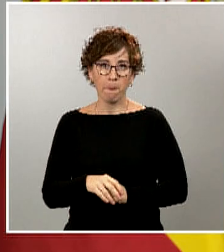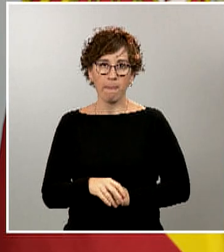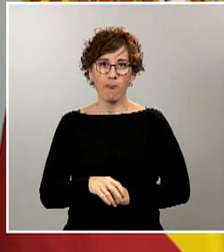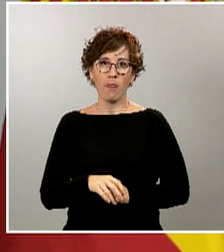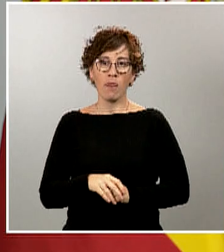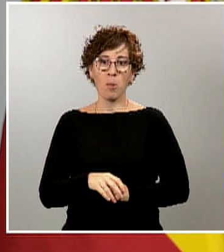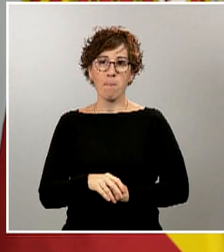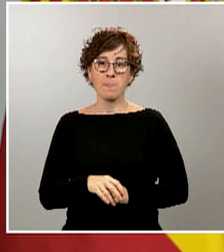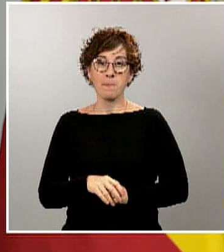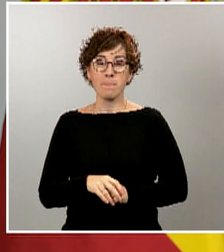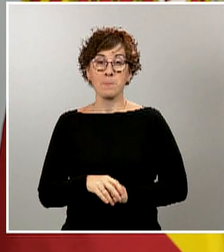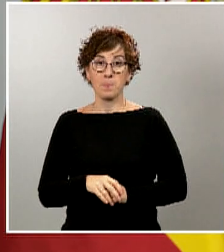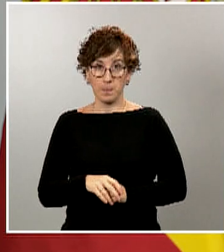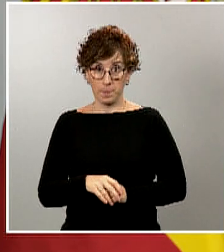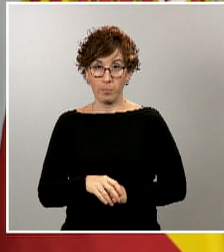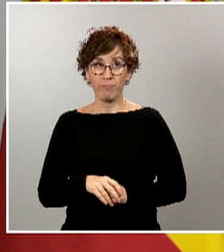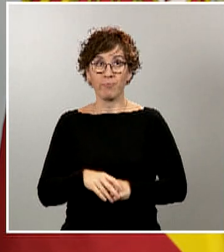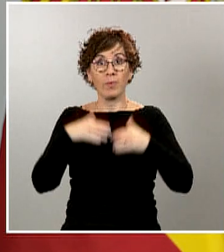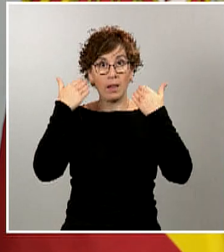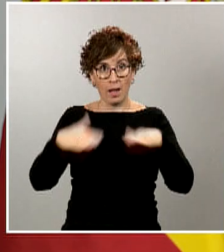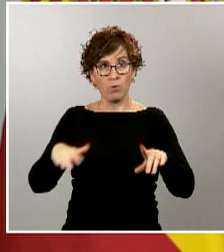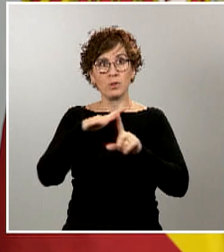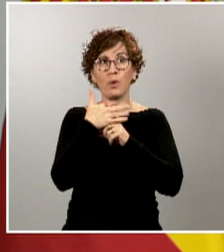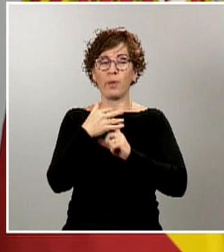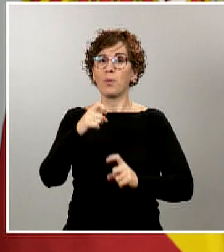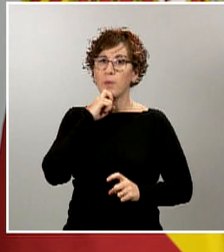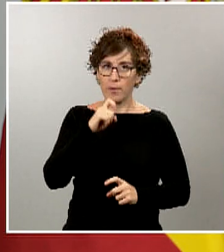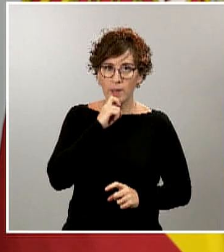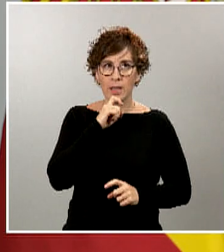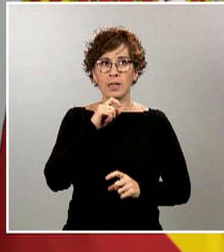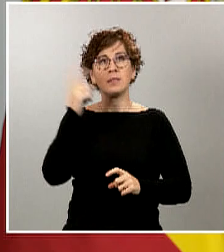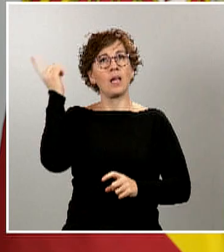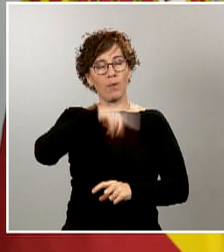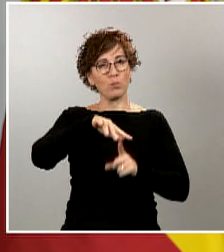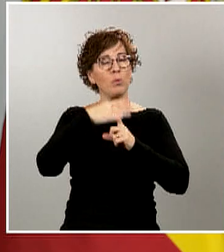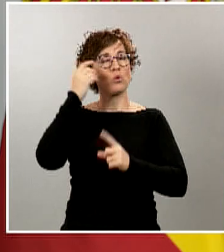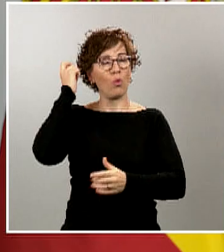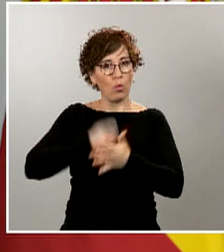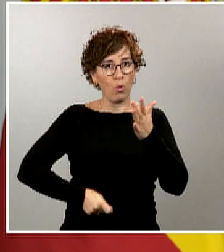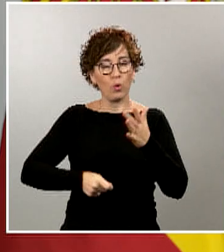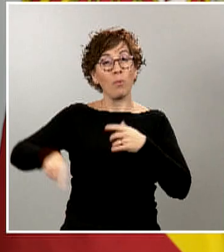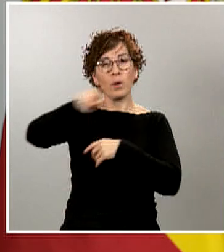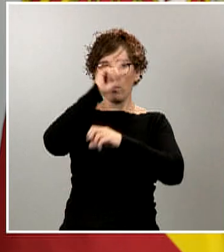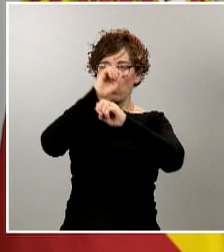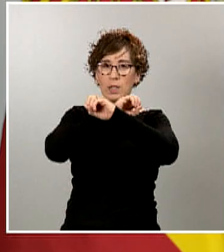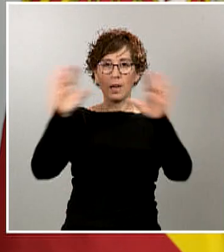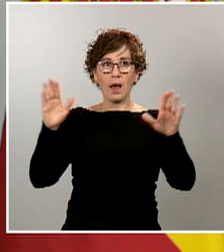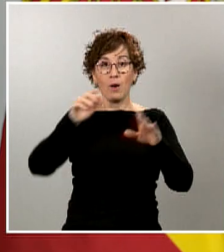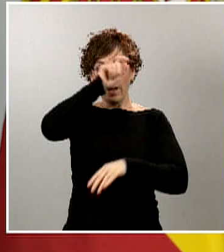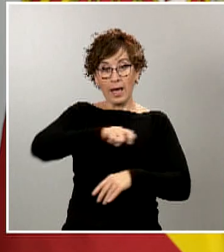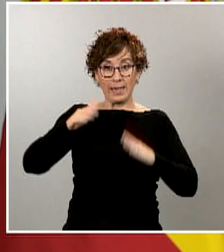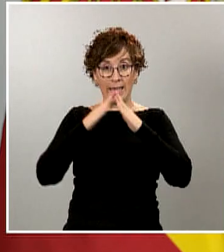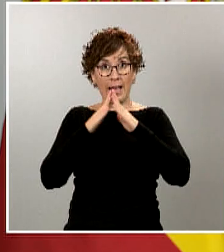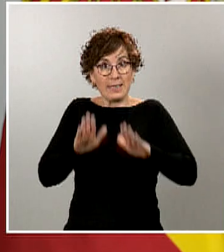casa, pese a la dificultad, pese a los momentos duros, tienen que tener muy claro que están ayudando a algo que es tan importante, que es